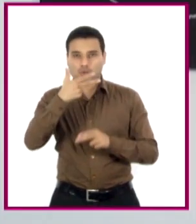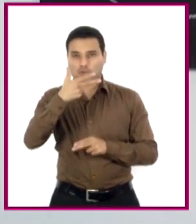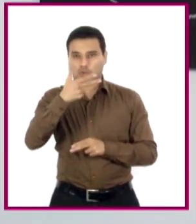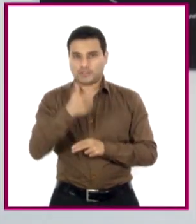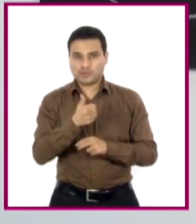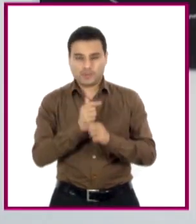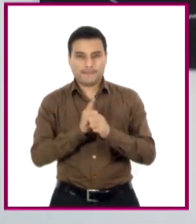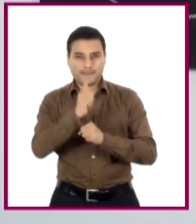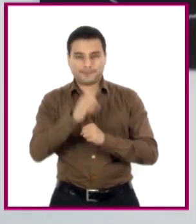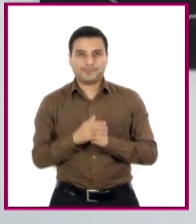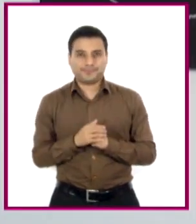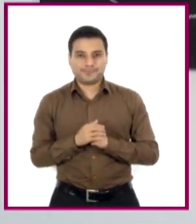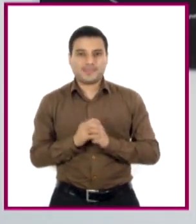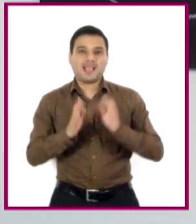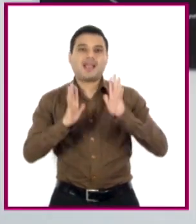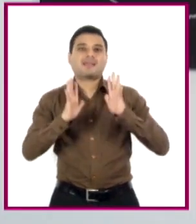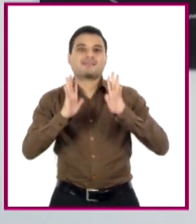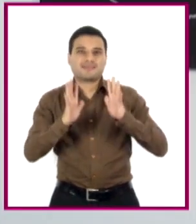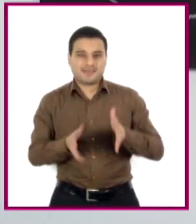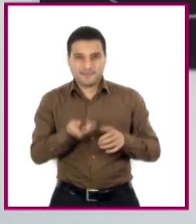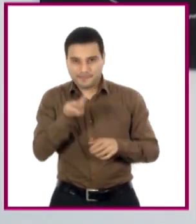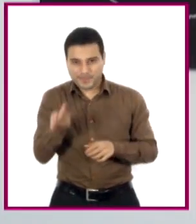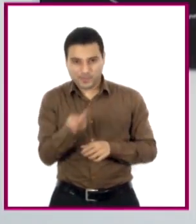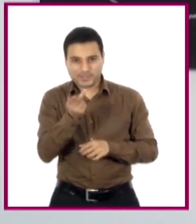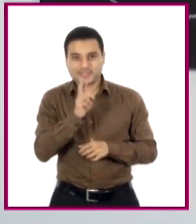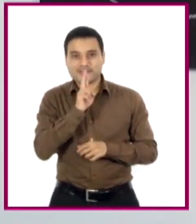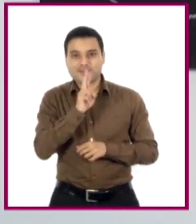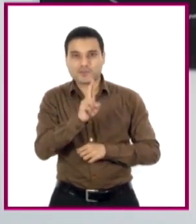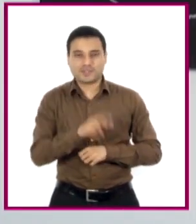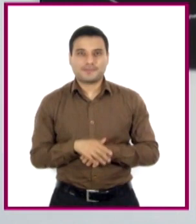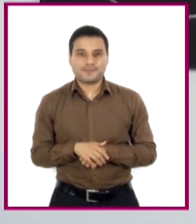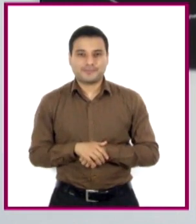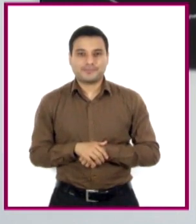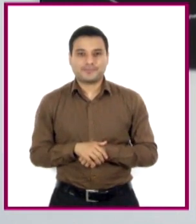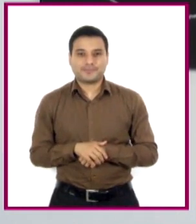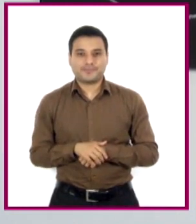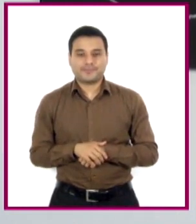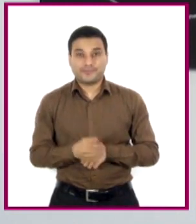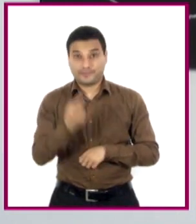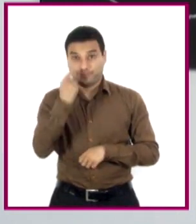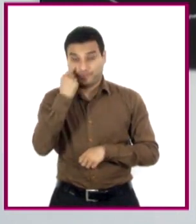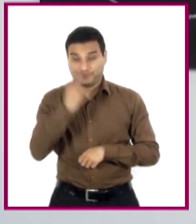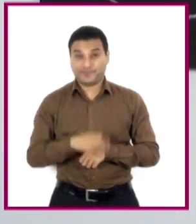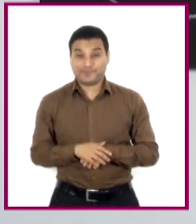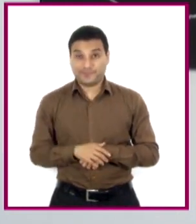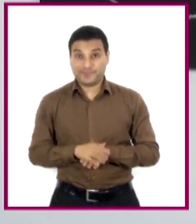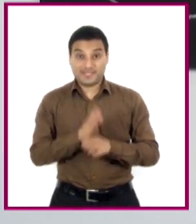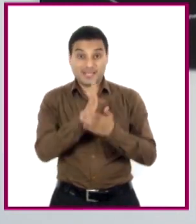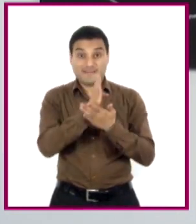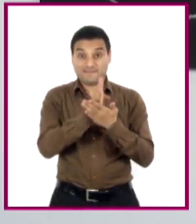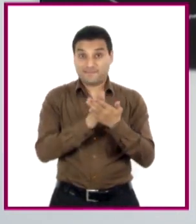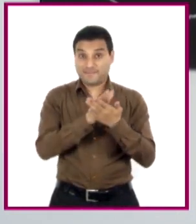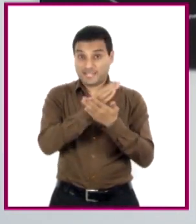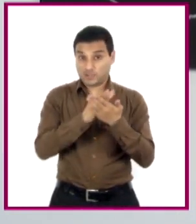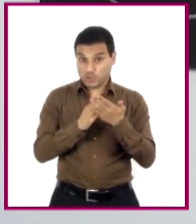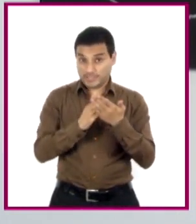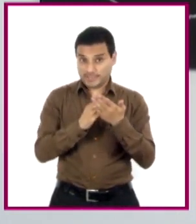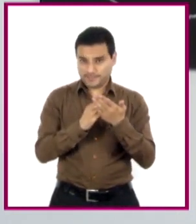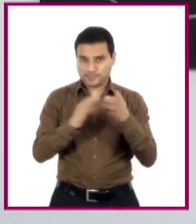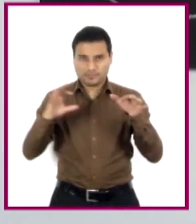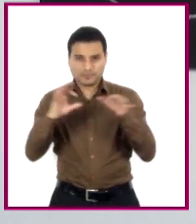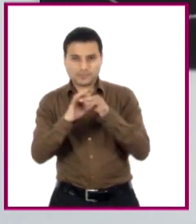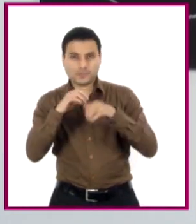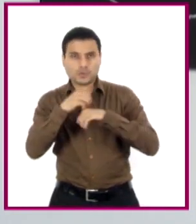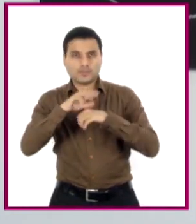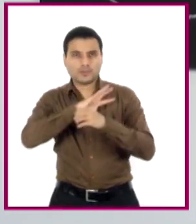8/6. Así respondemos a la pregunta del video. ¿Cuál es la relación entre estas fracciones respecto a un